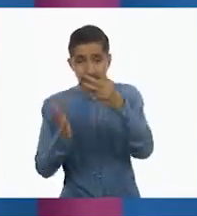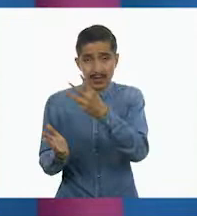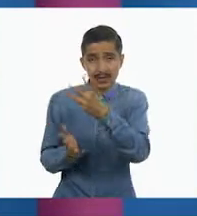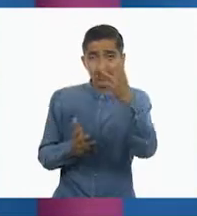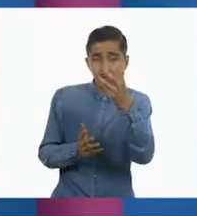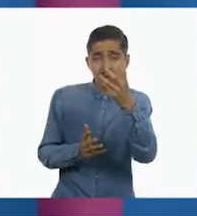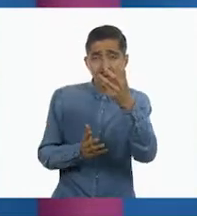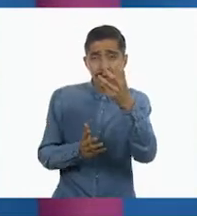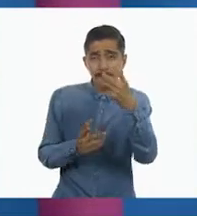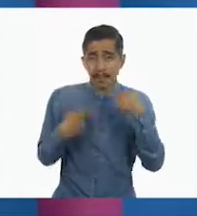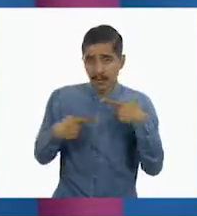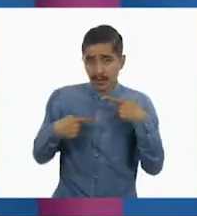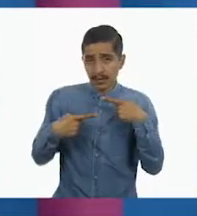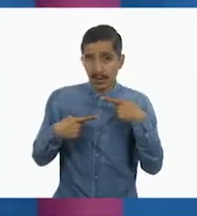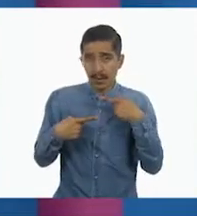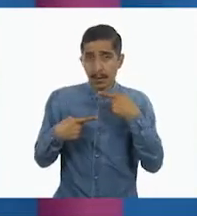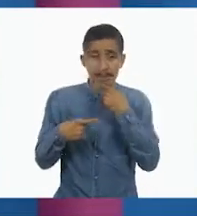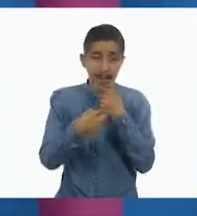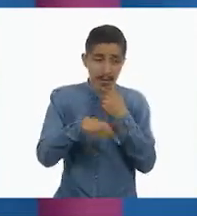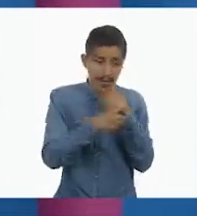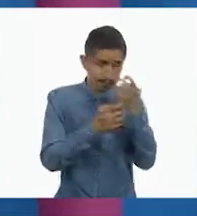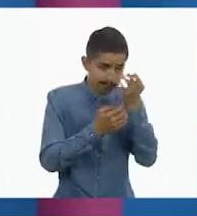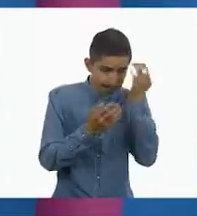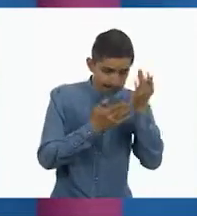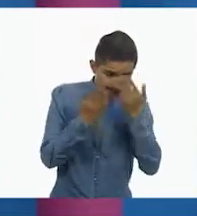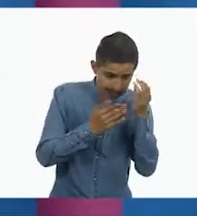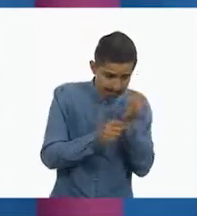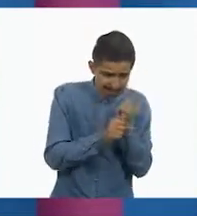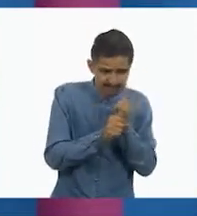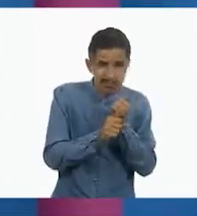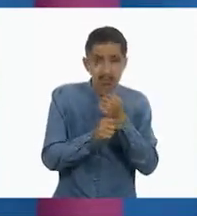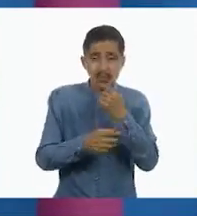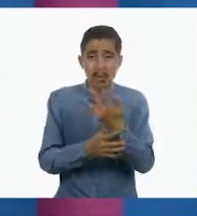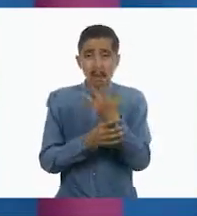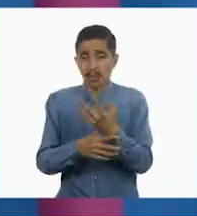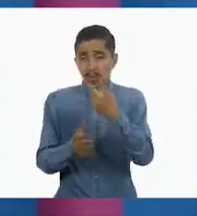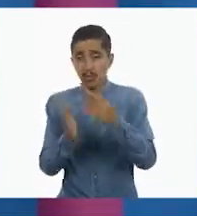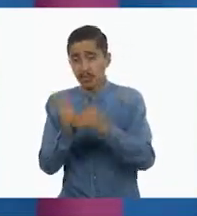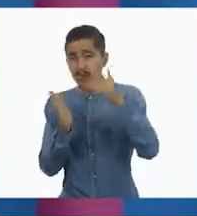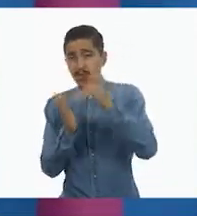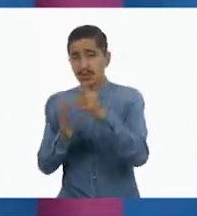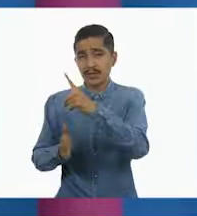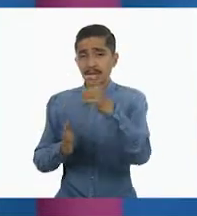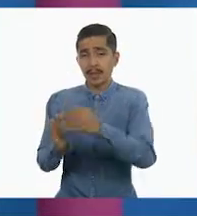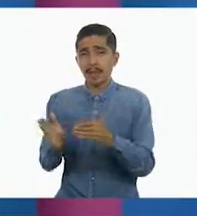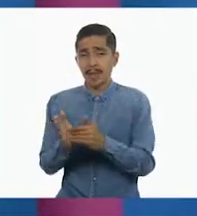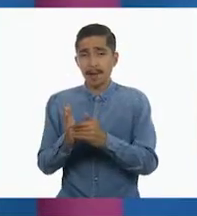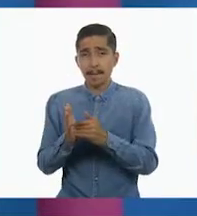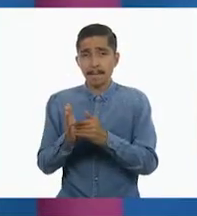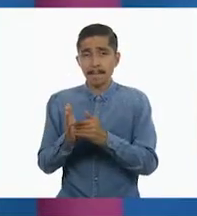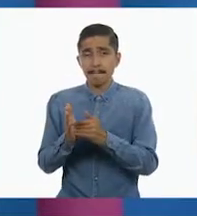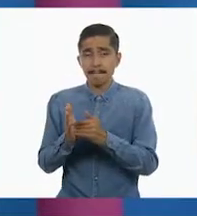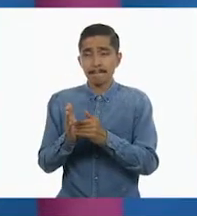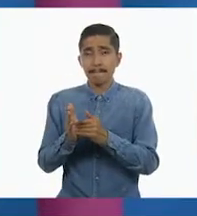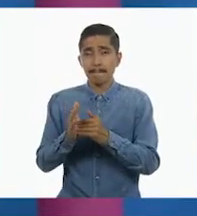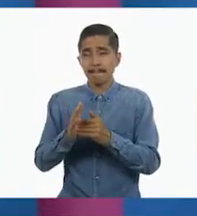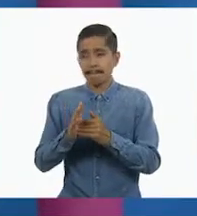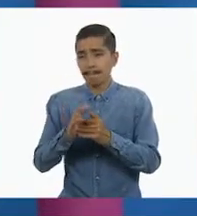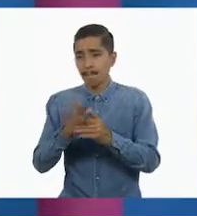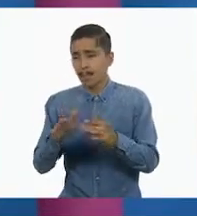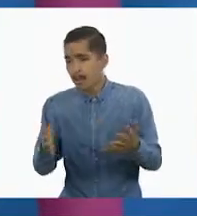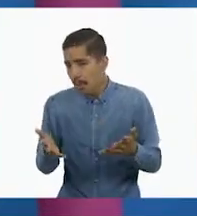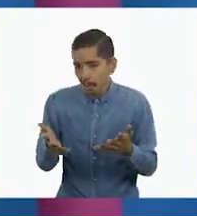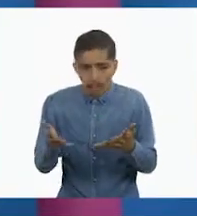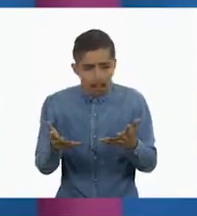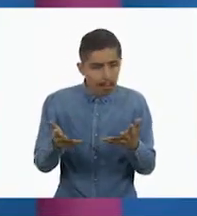17,300,000 personas y los estudiosos dicen que la pérdida de población fue de 2,100,000 personas, entonces nos